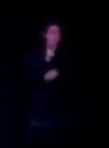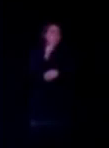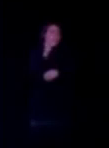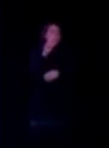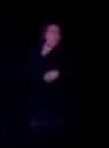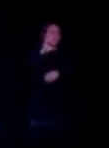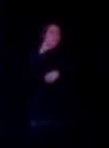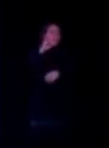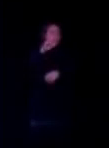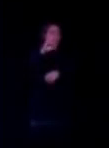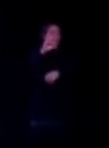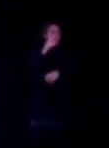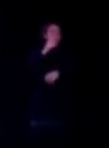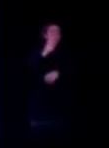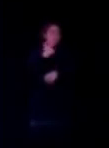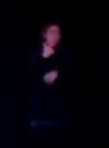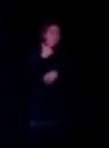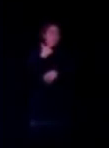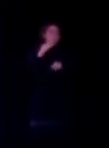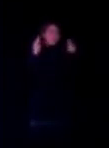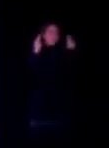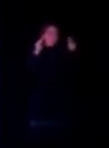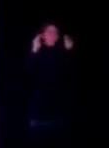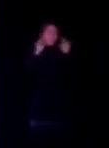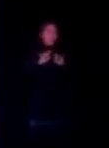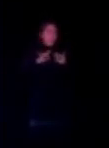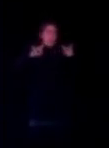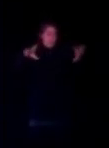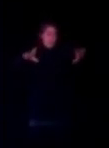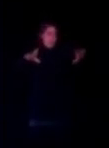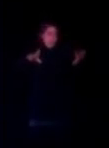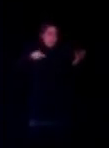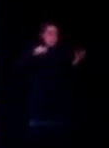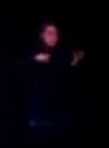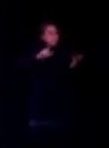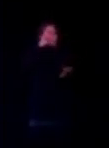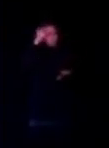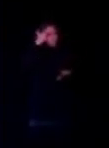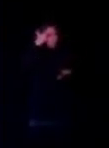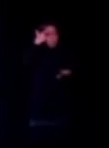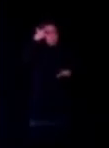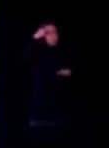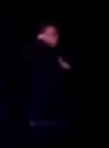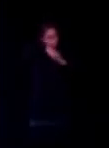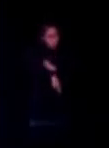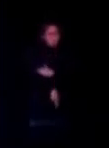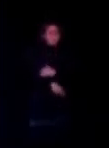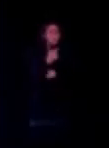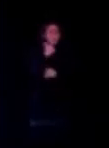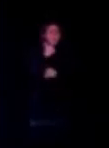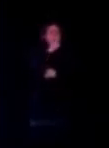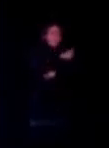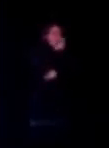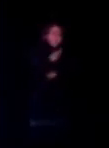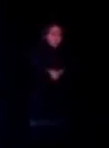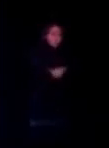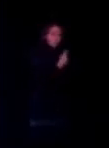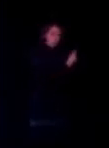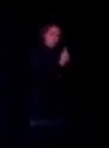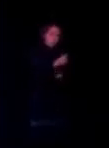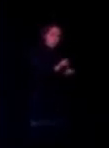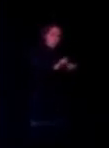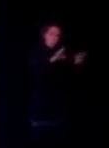pedagogía de la liberación en el sentido amplio. Le decía, decir que los hombres son personas y como personas son libres y no hacer nada